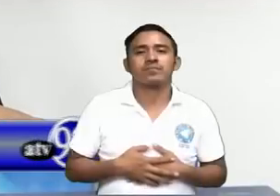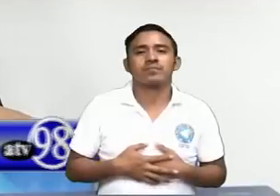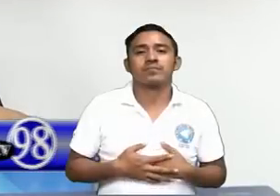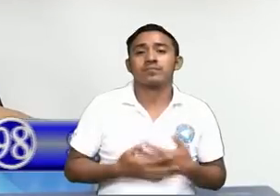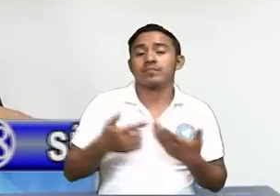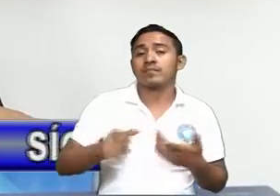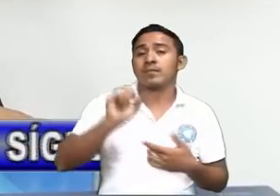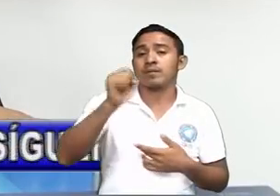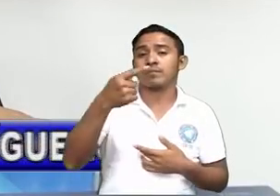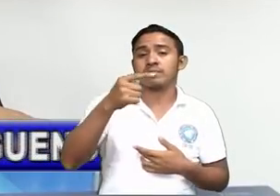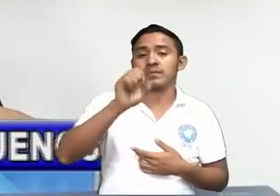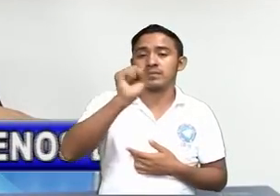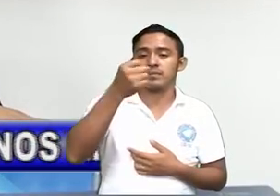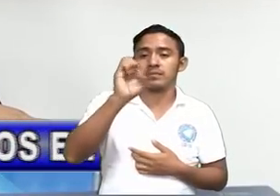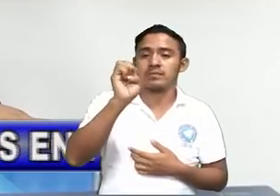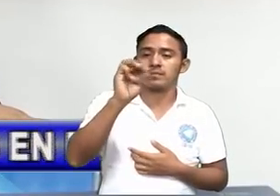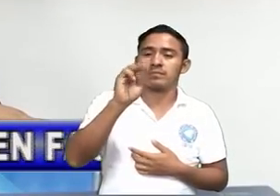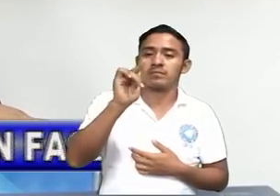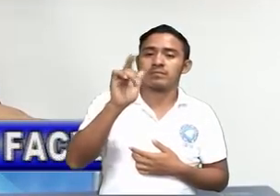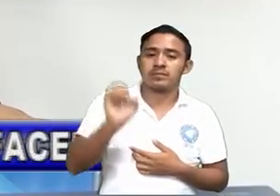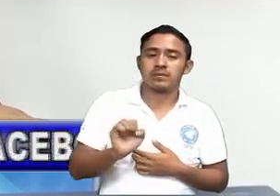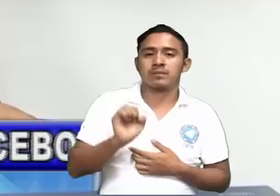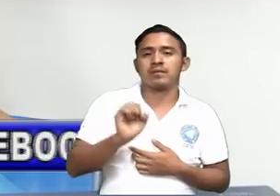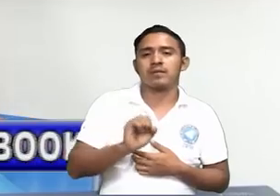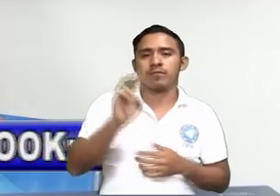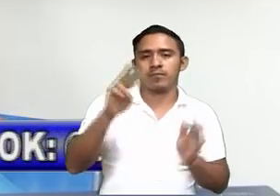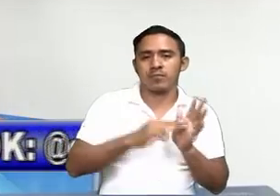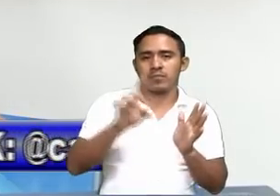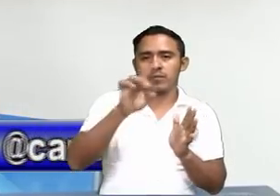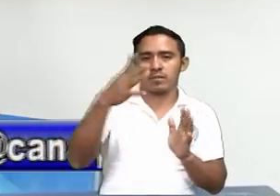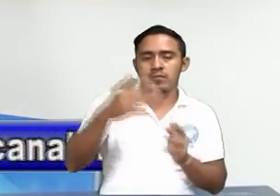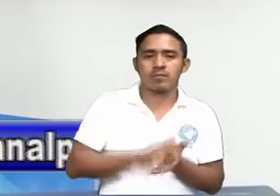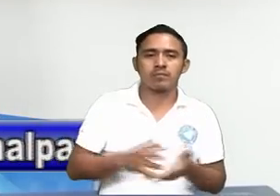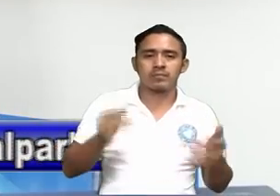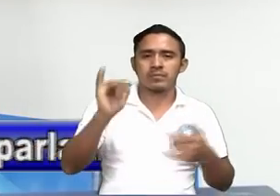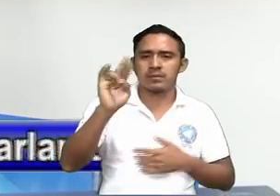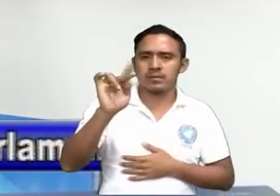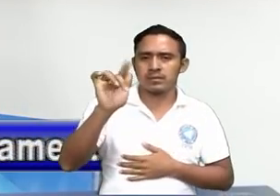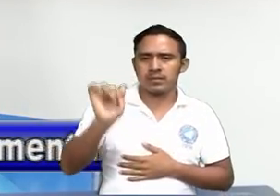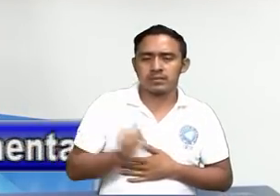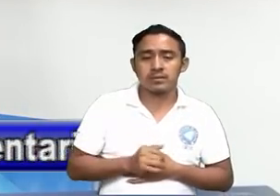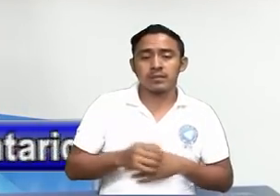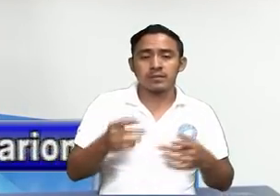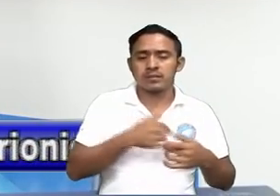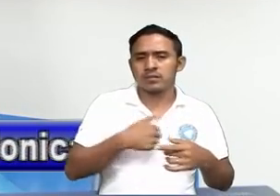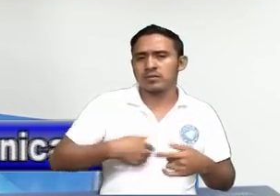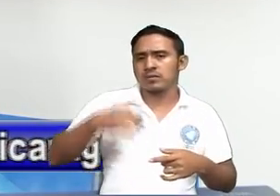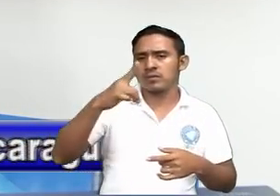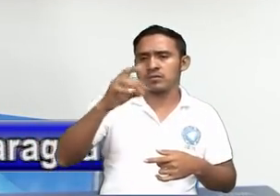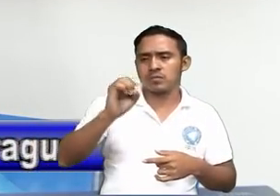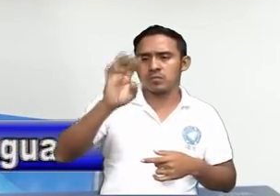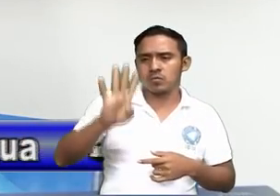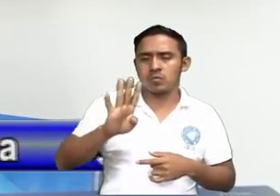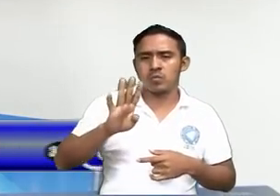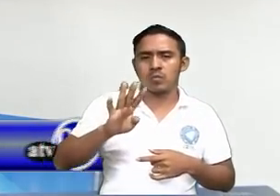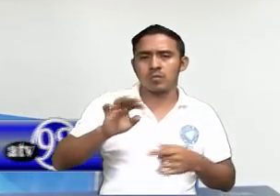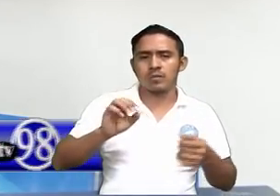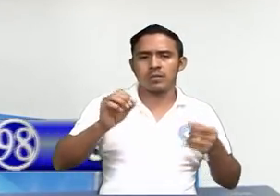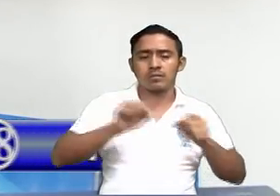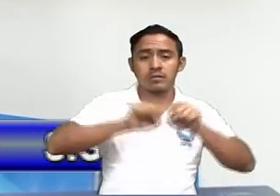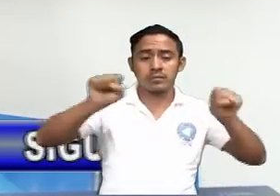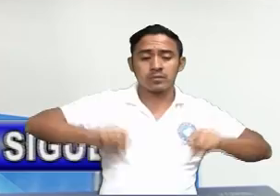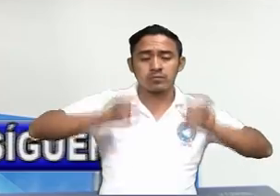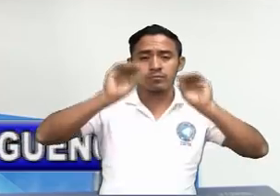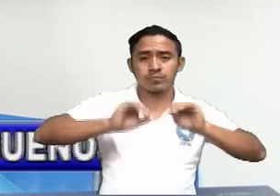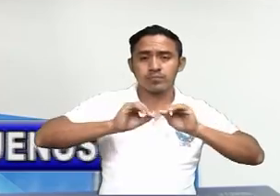En el primer semestre de 2019, el Instituto Nacional Forestal desarrolló 104 capacitaciones sobre manejo de plantaciones